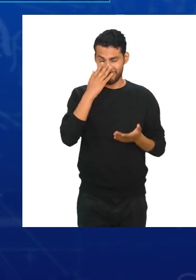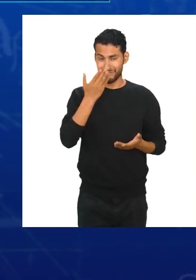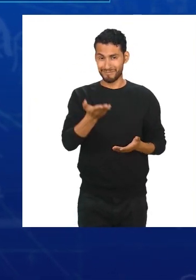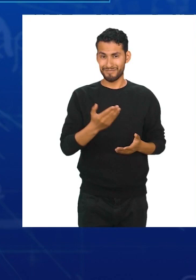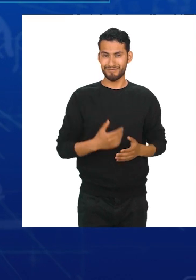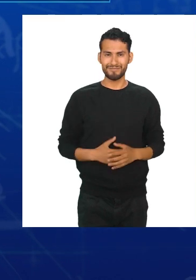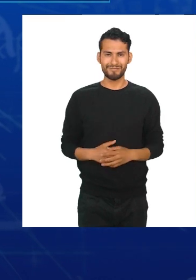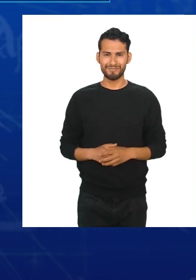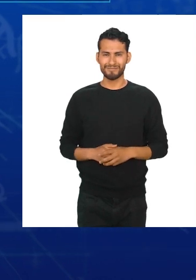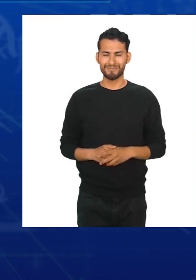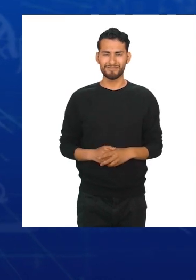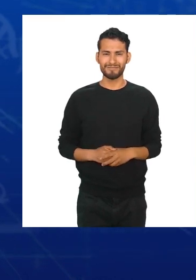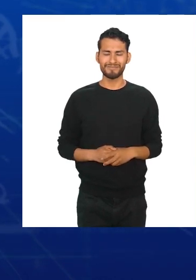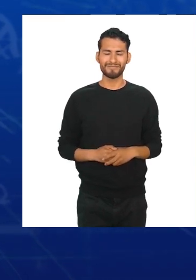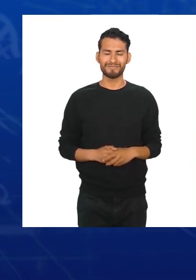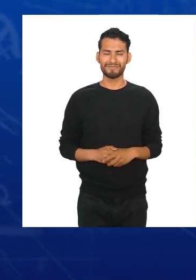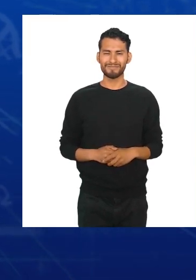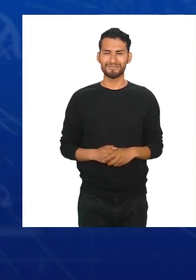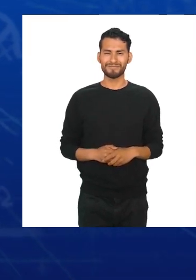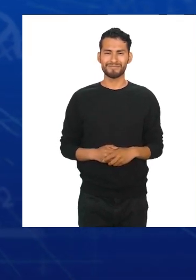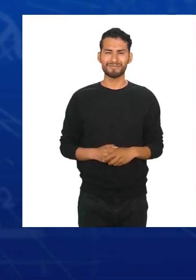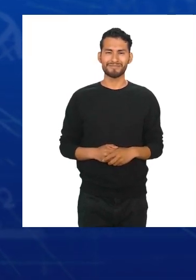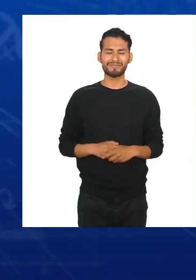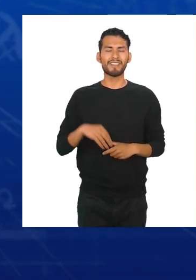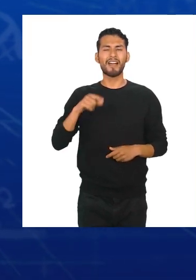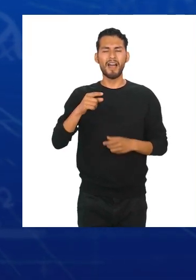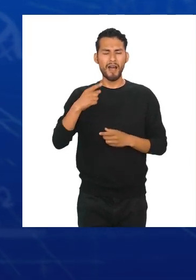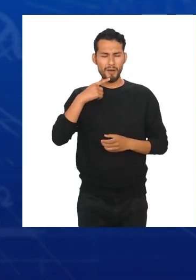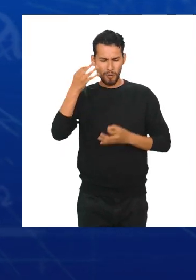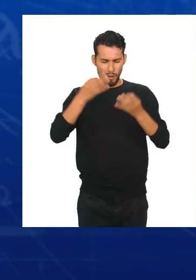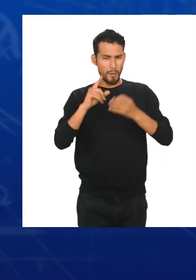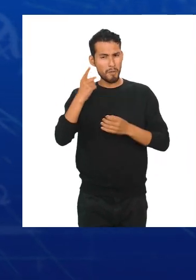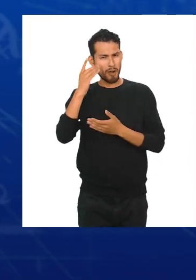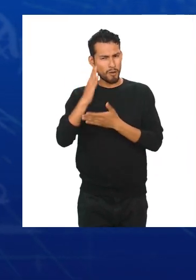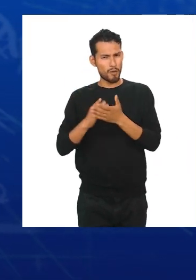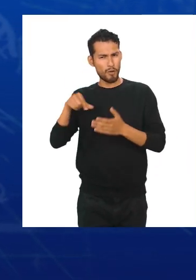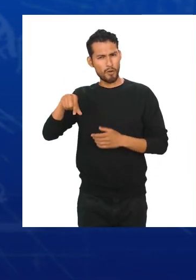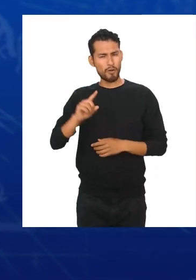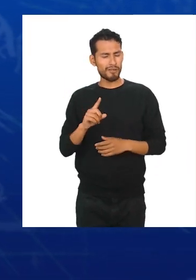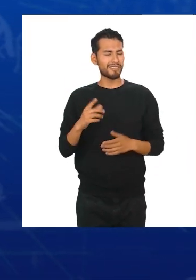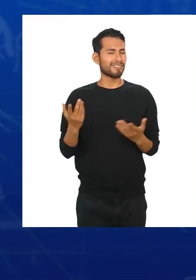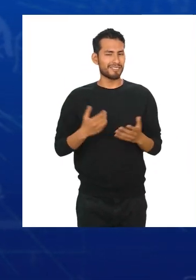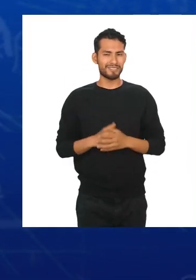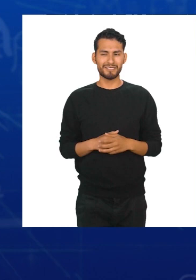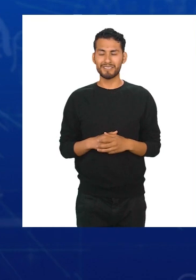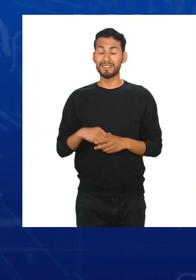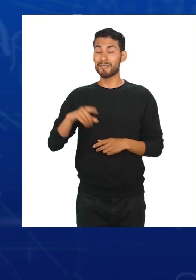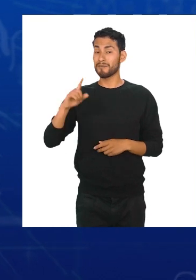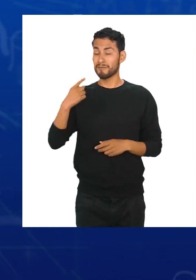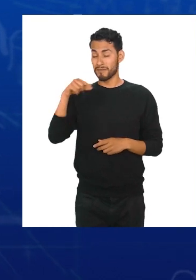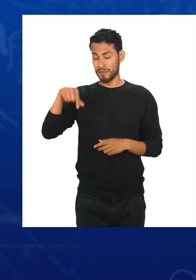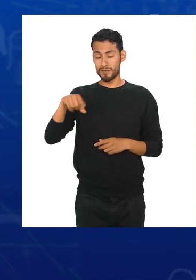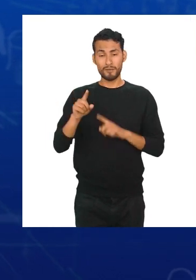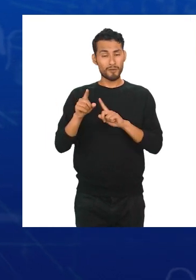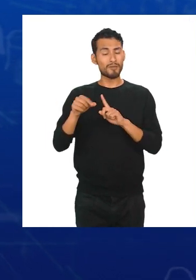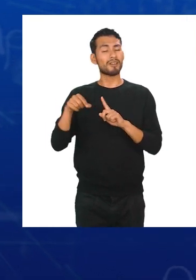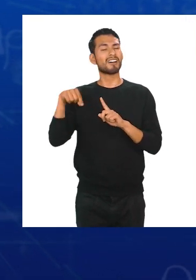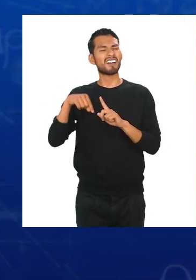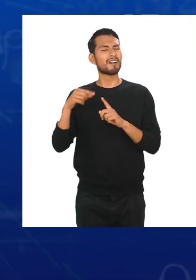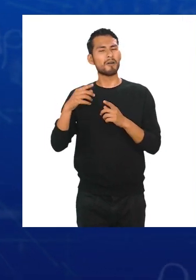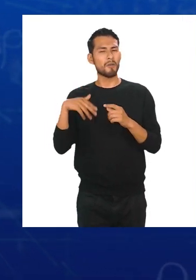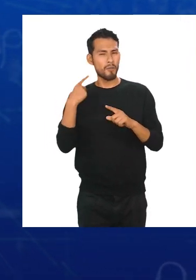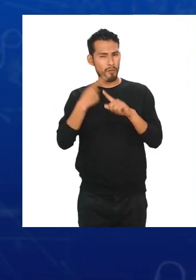se puede observar. Cálculo del primer cuartil. Buscamos el intervalo donde se encuentra el primer